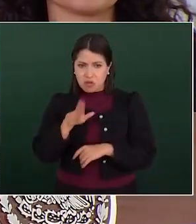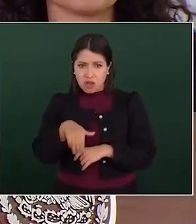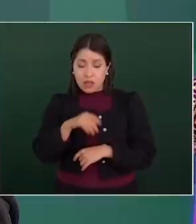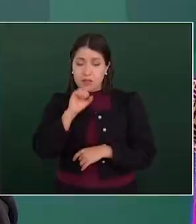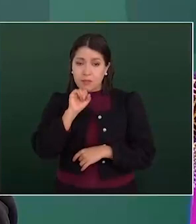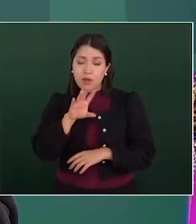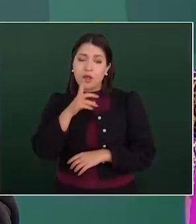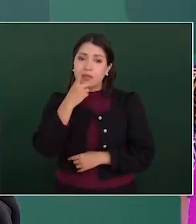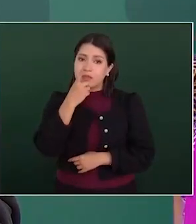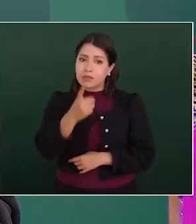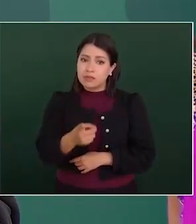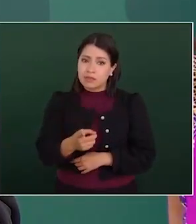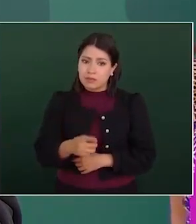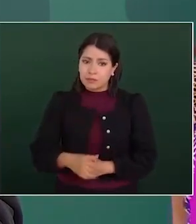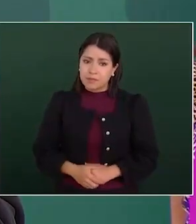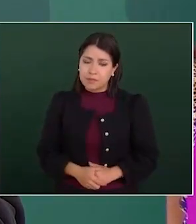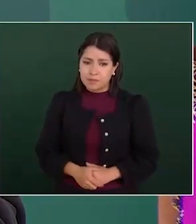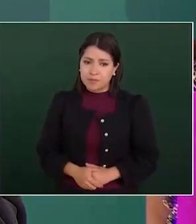ahora